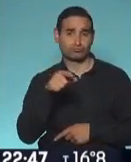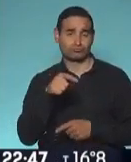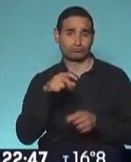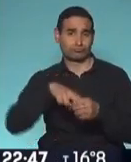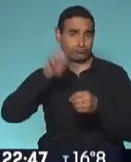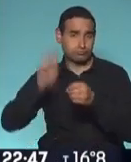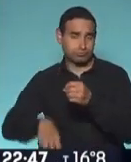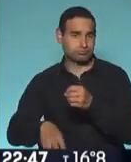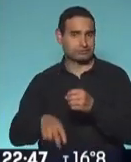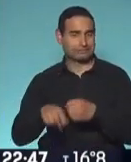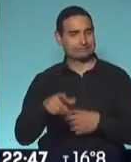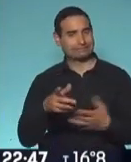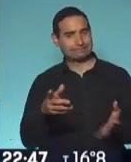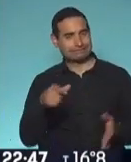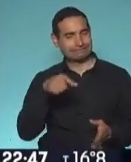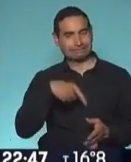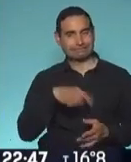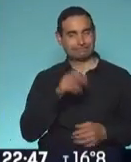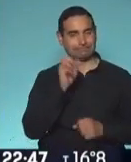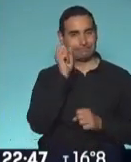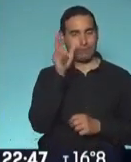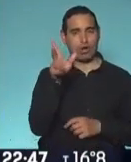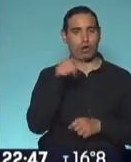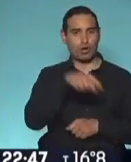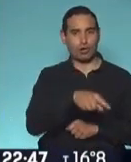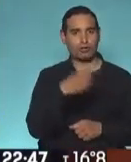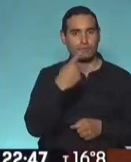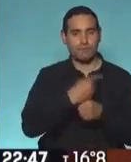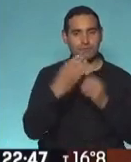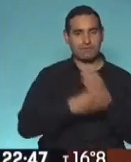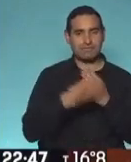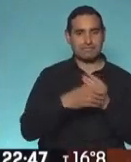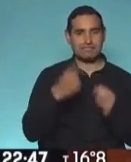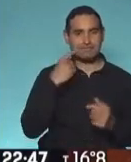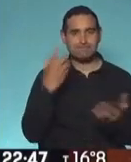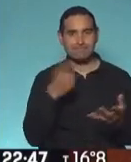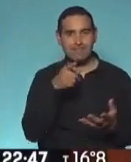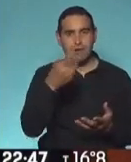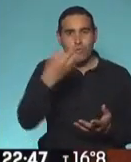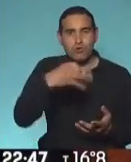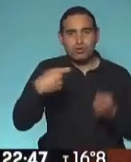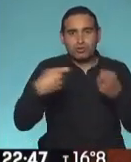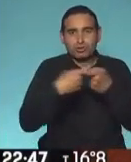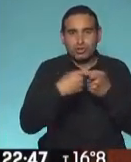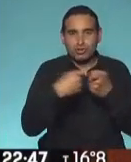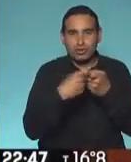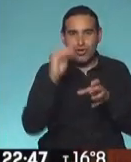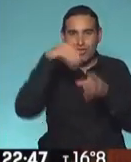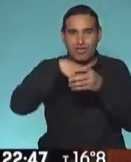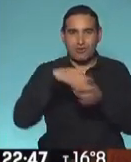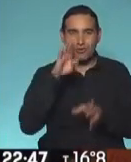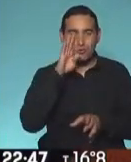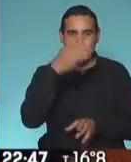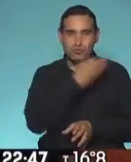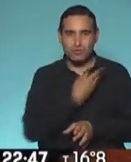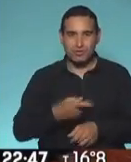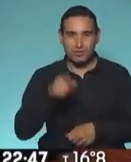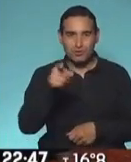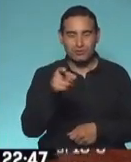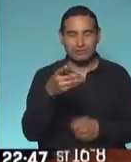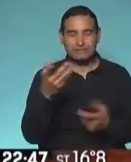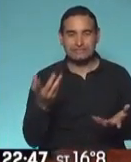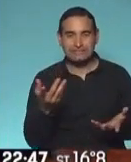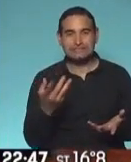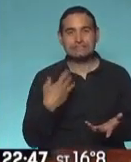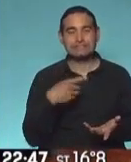señal no es la mejor noticia que podía recibir Netanyahu, era su aliado natural dentro del gobierno de Trump y